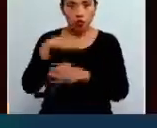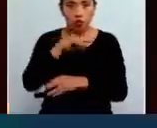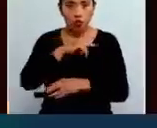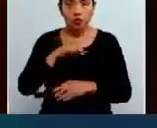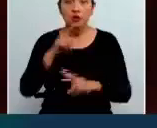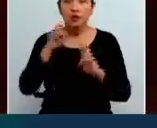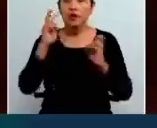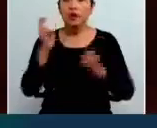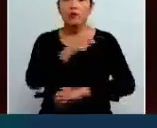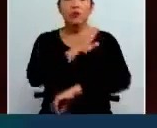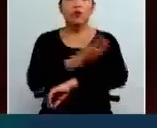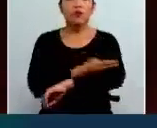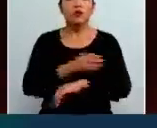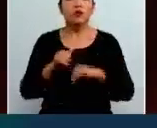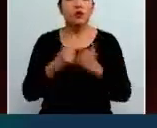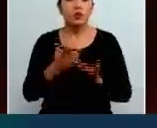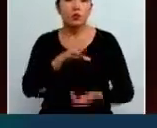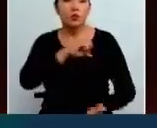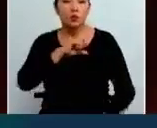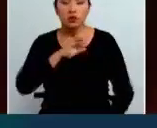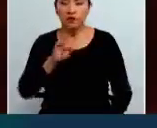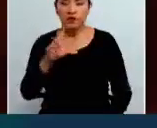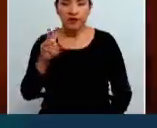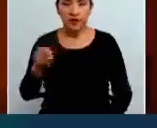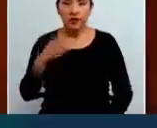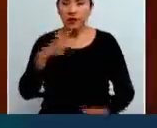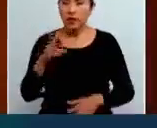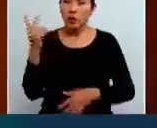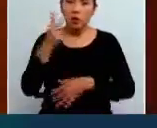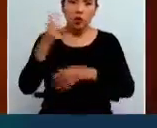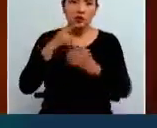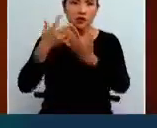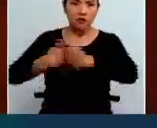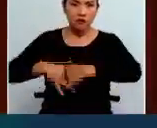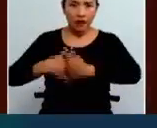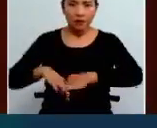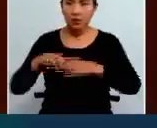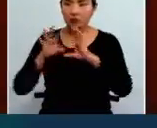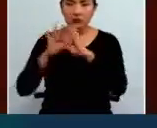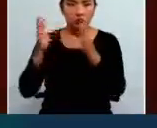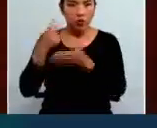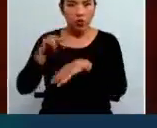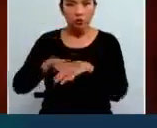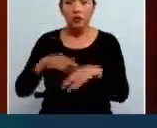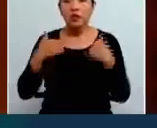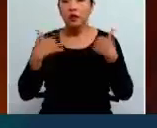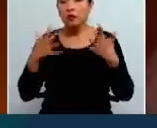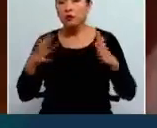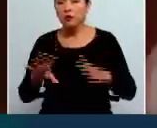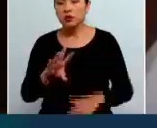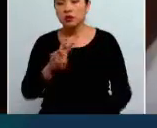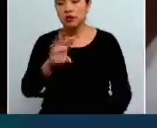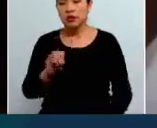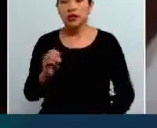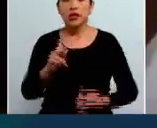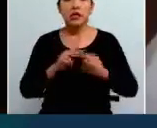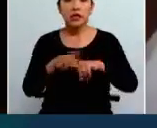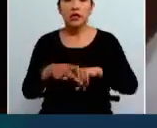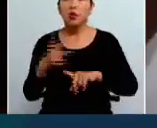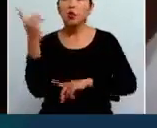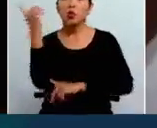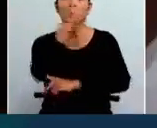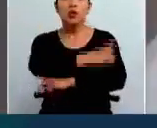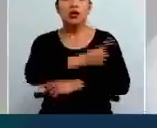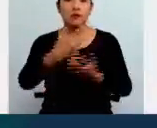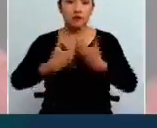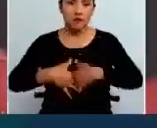Fuerza Especial de Lucha contra el Narcotráfico, estas dos fábricas activas tenían una capacidad de producción de entre 60 kilos diarios